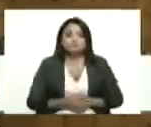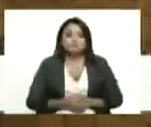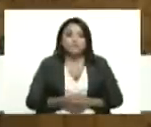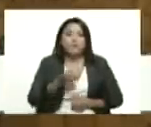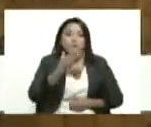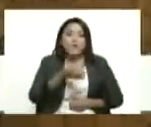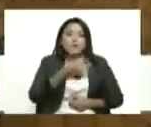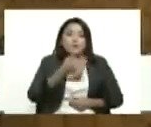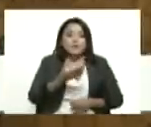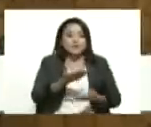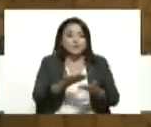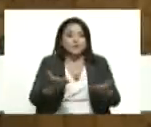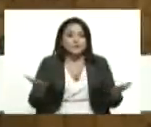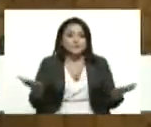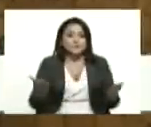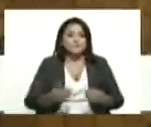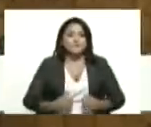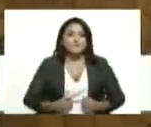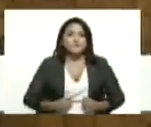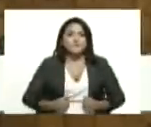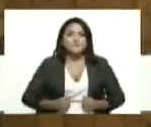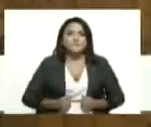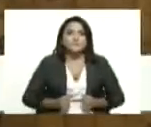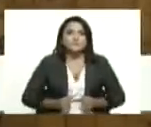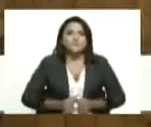Buenas tardes a todas y a todos.